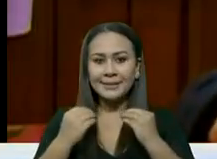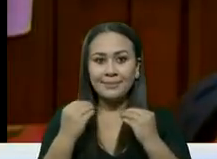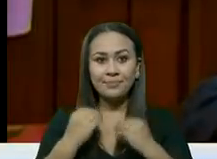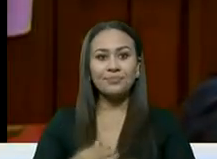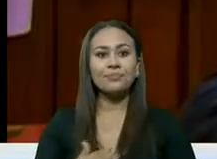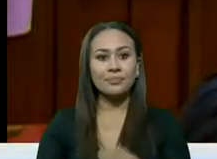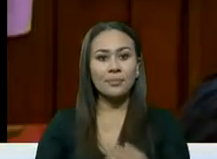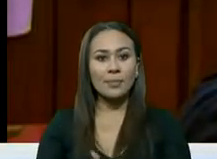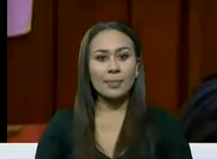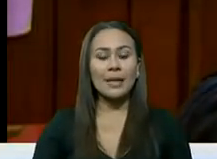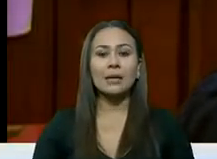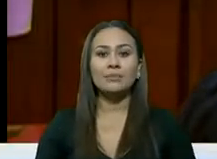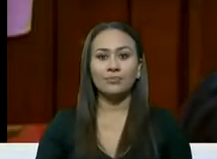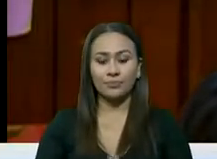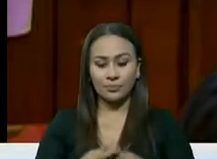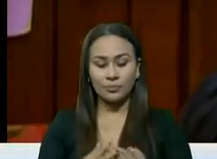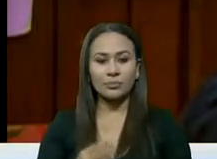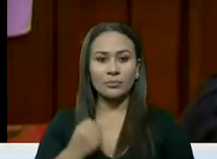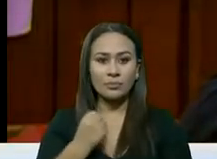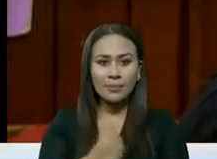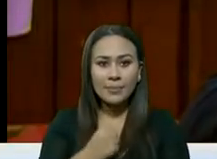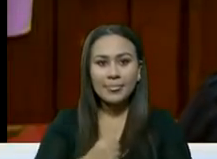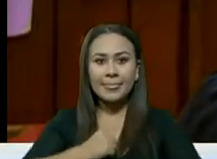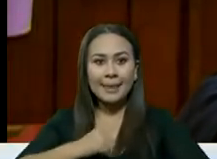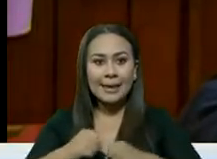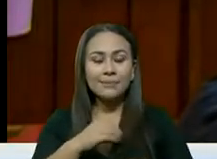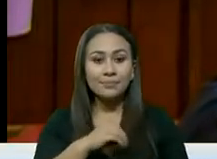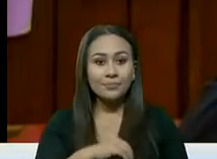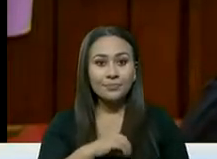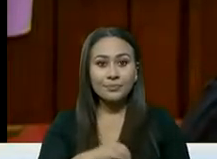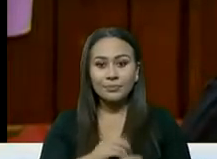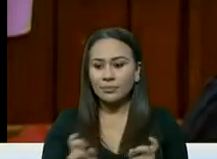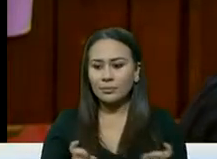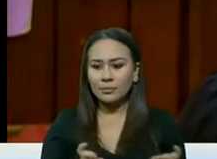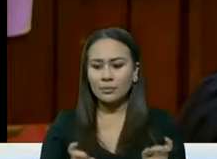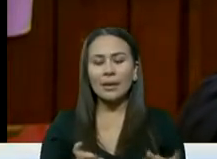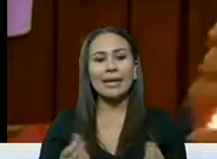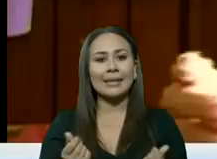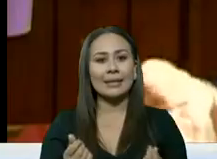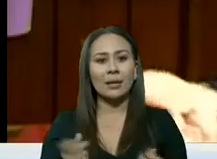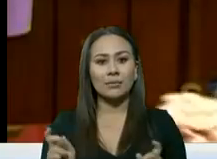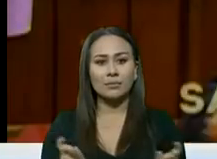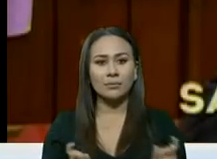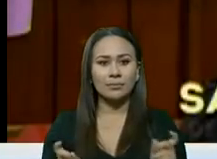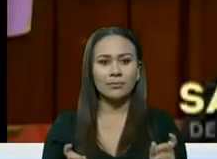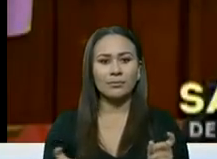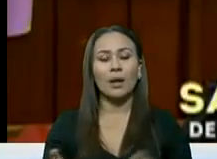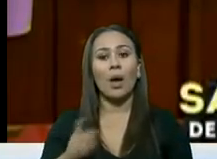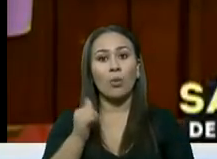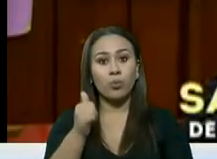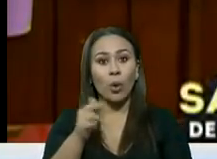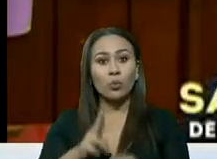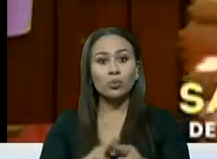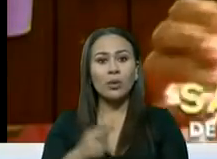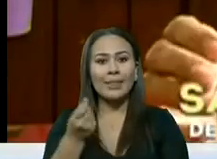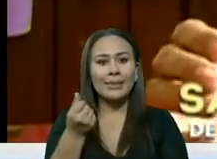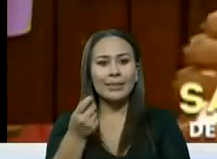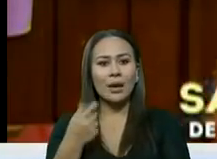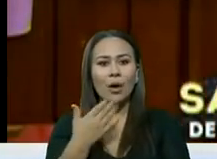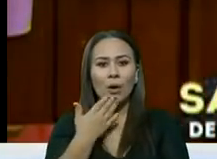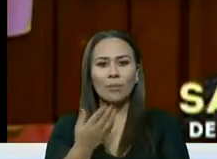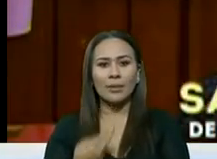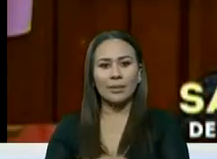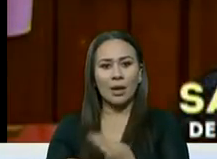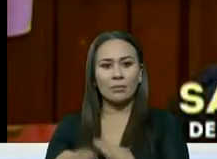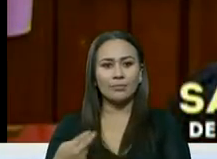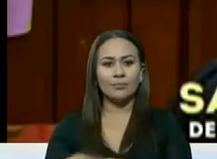mientras habíamos empezado con la cooperativa de ahorro y crédito a manejar el dinero. Entonces, buen manejo de dinero, con apertura al mercado,